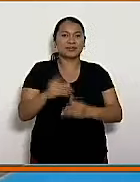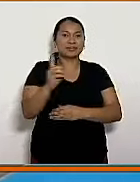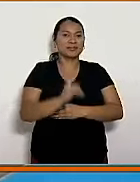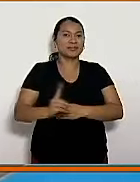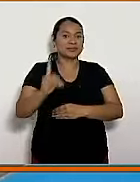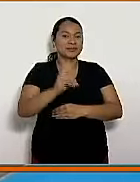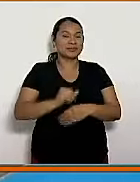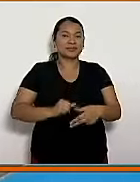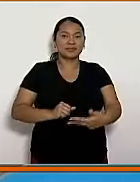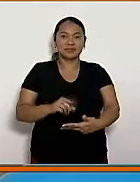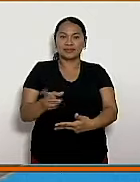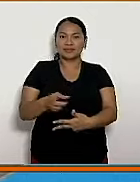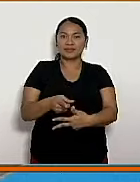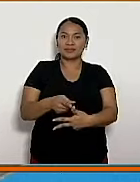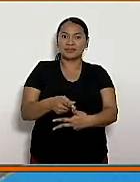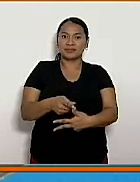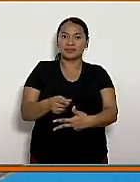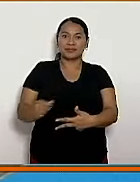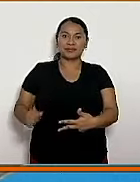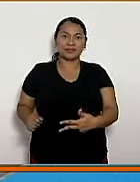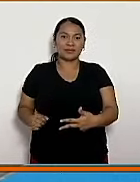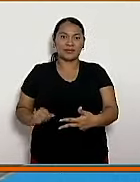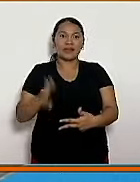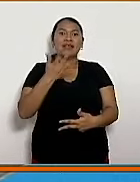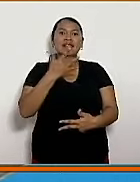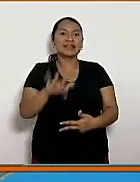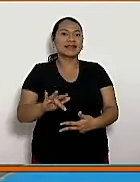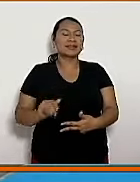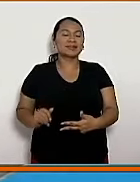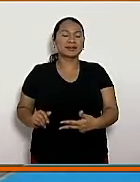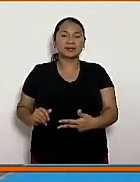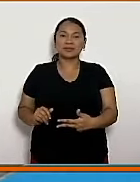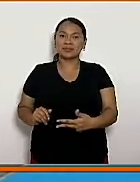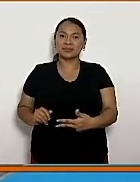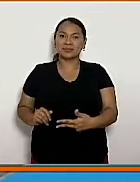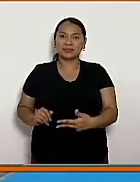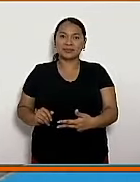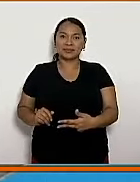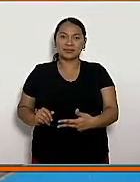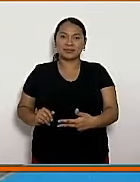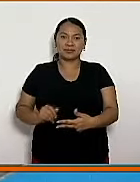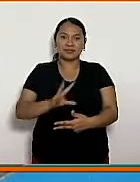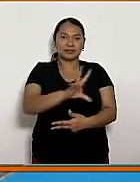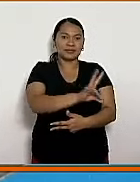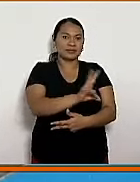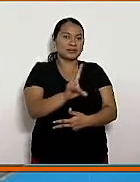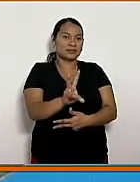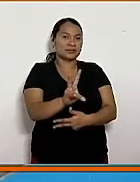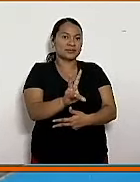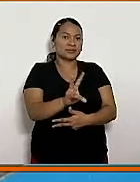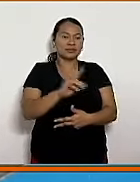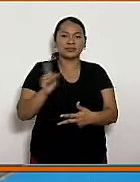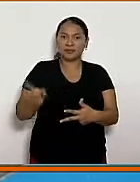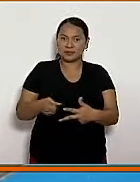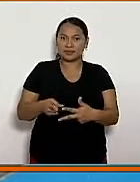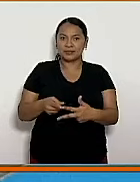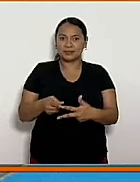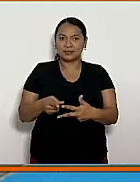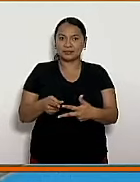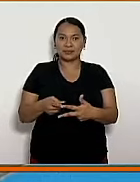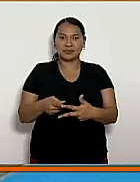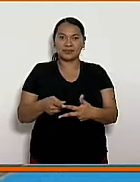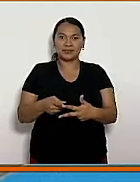domingo. Y este es... ¡Suerte! Porque este es el 67, segundo número